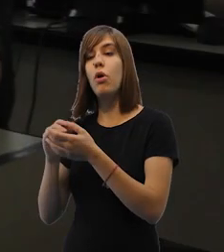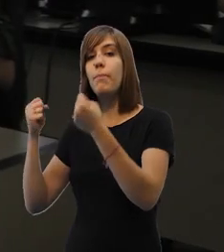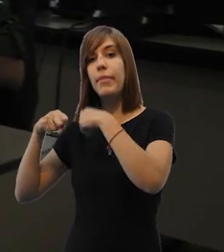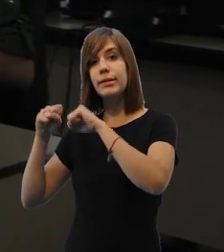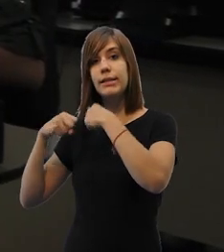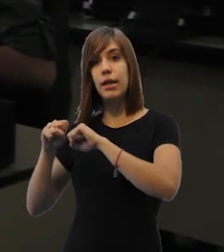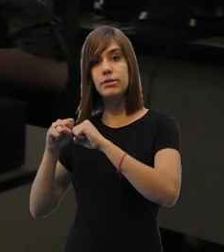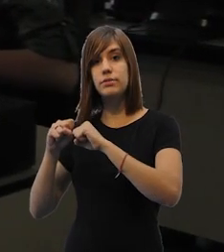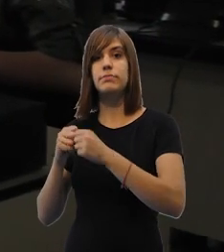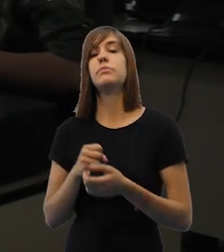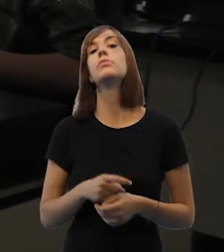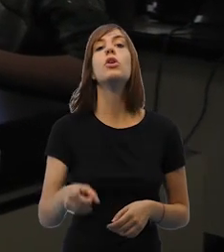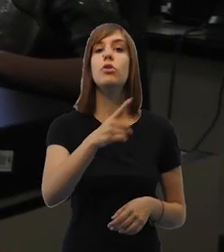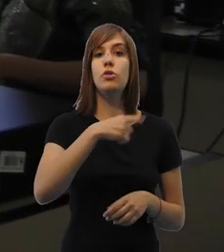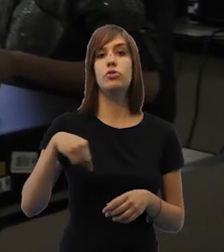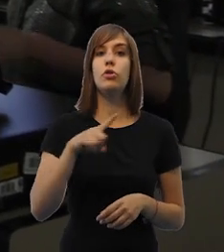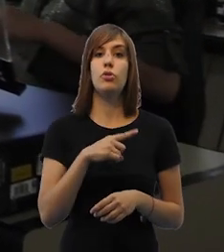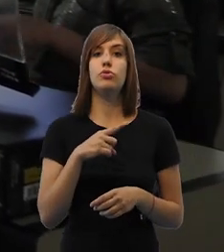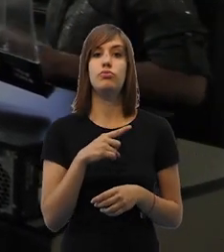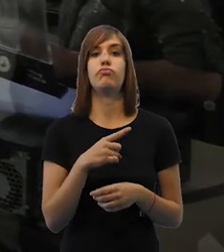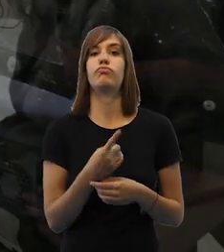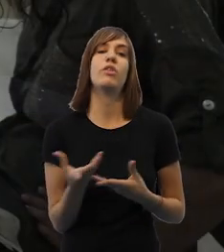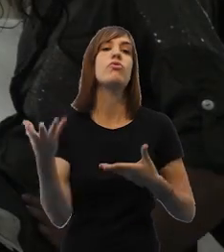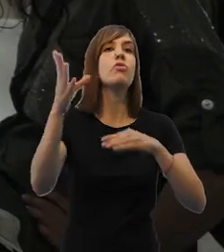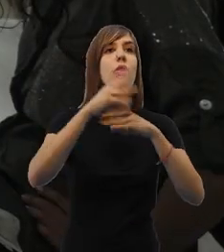prácticas, hemos introducido